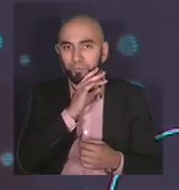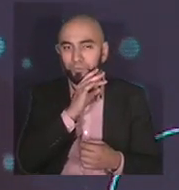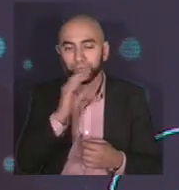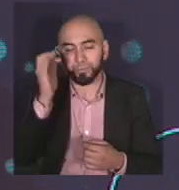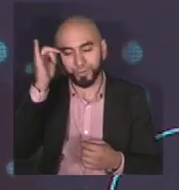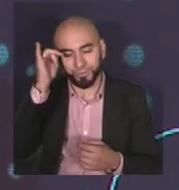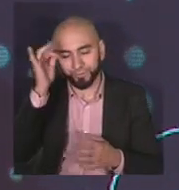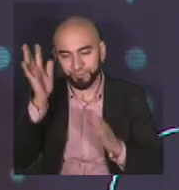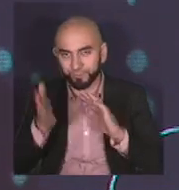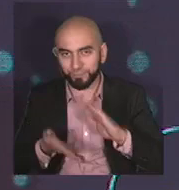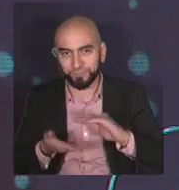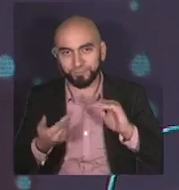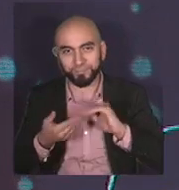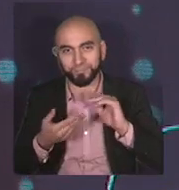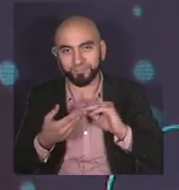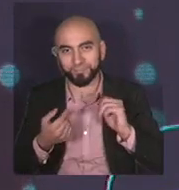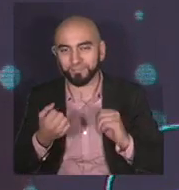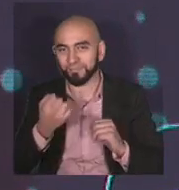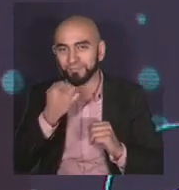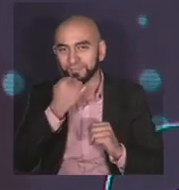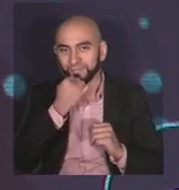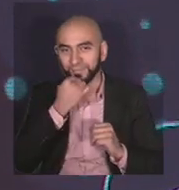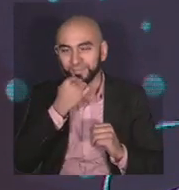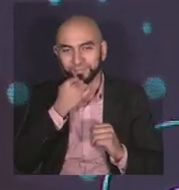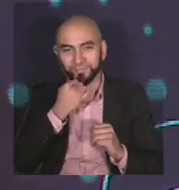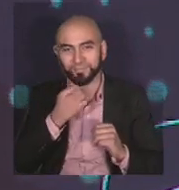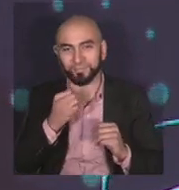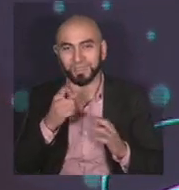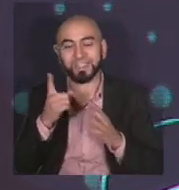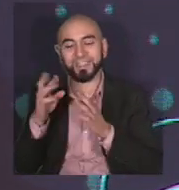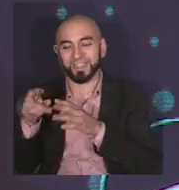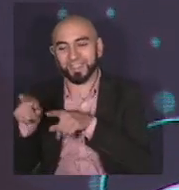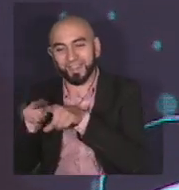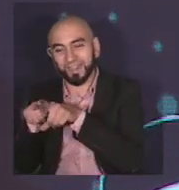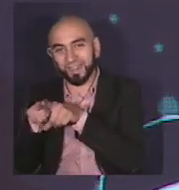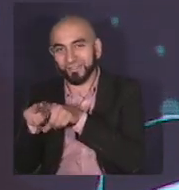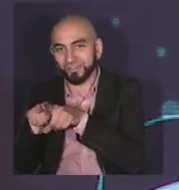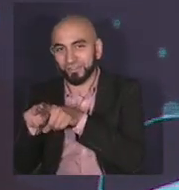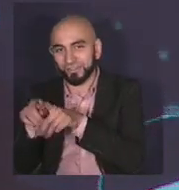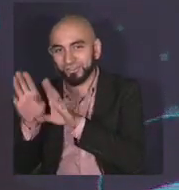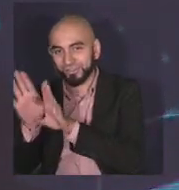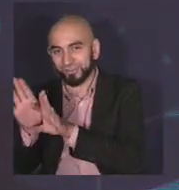Perdón, eso era el estudio en las ratas. Disculpen.